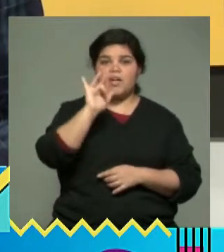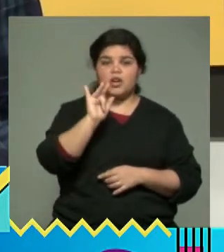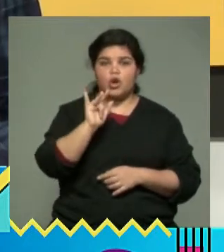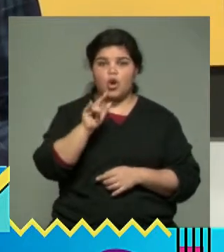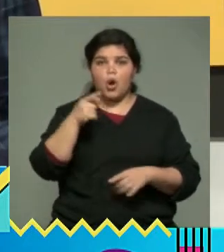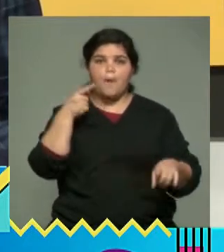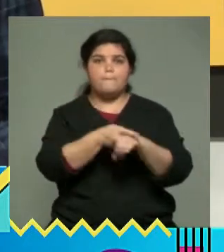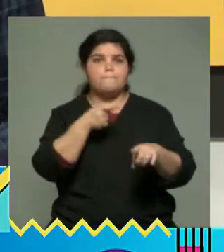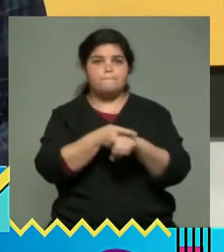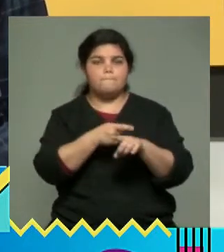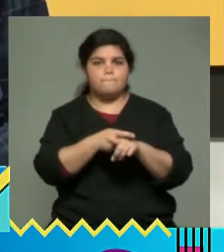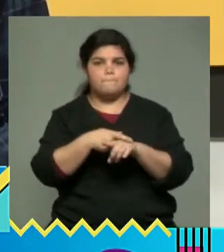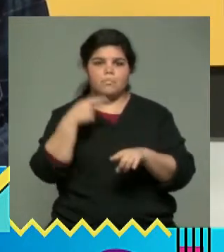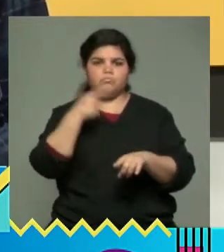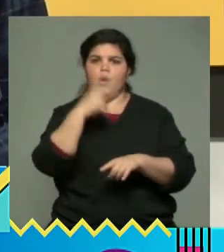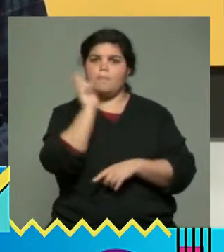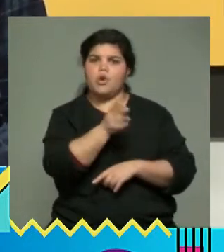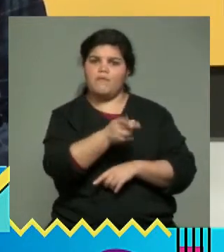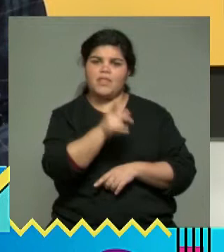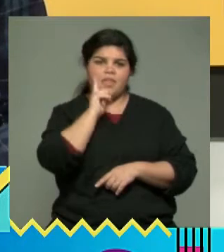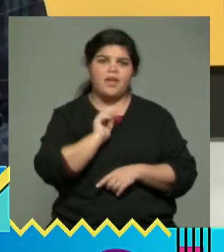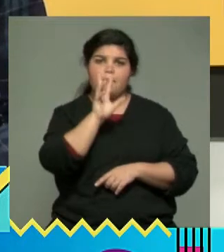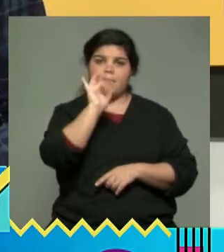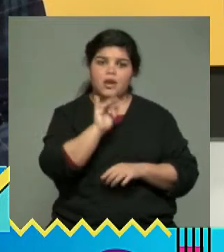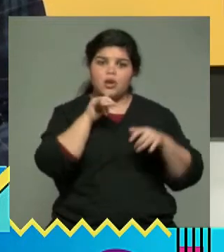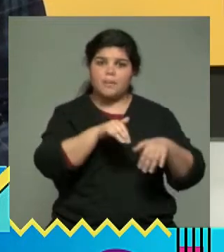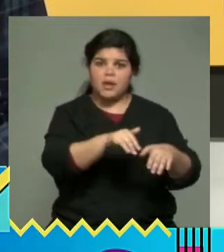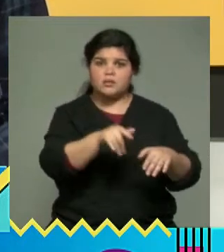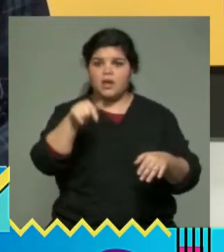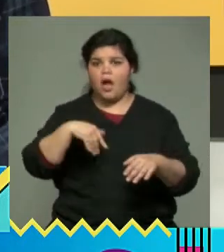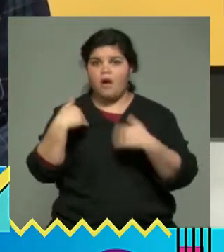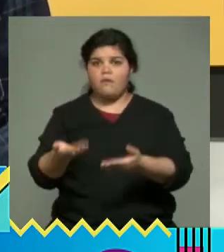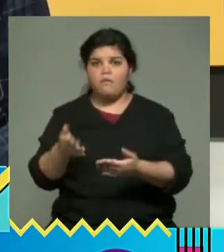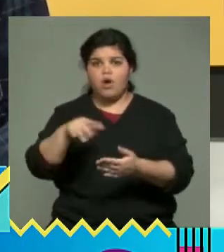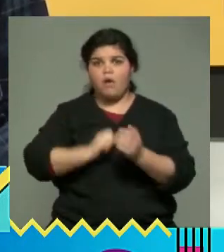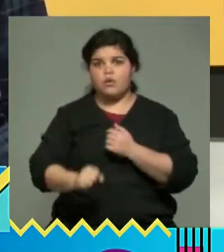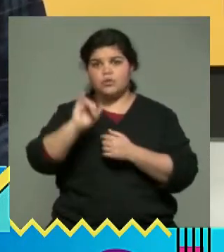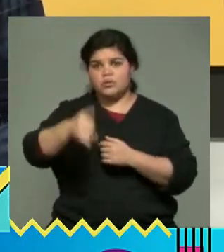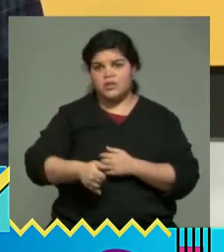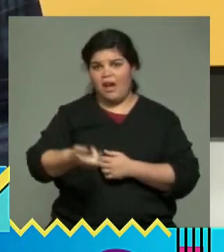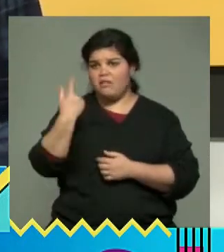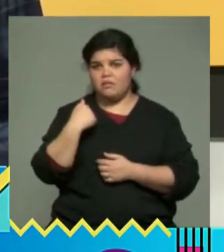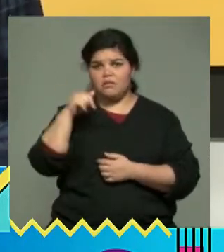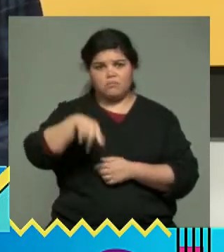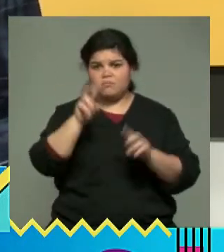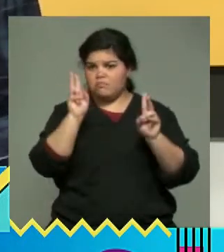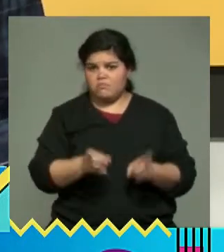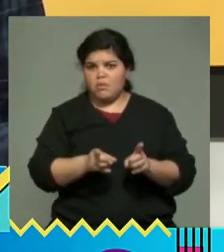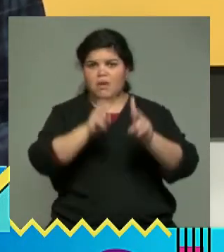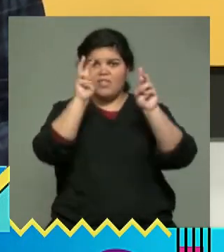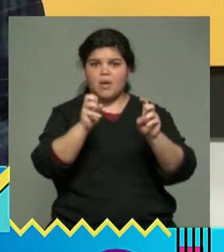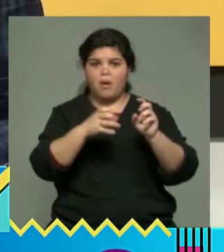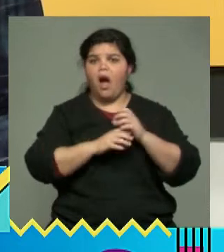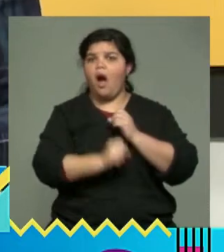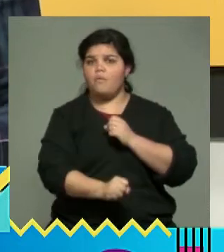pro aborto que hubo ayer, y hoy en Distintos Parecidos vamos a hablar justamente de este tema con ambas posturas, el aborto. Bueno, presentamos a